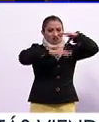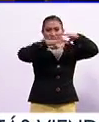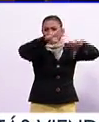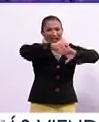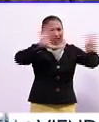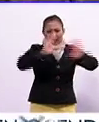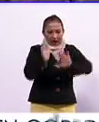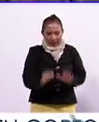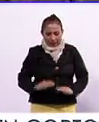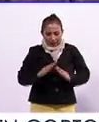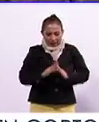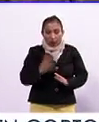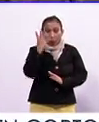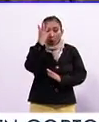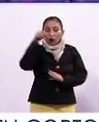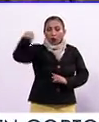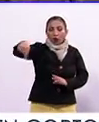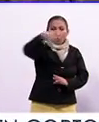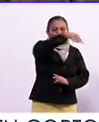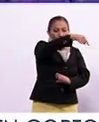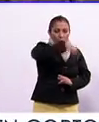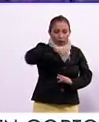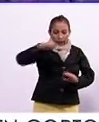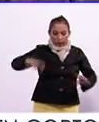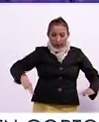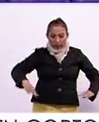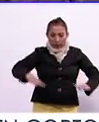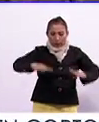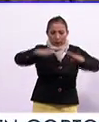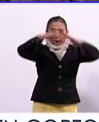y después sí en 4 puntos levantarla completita.